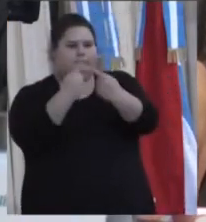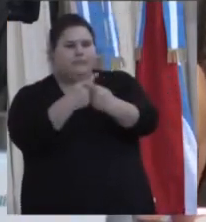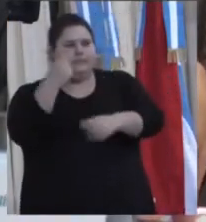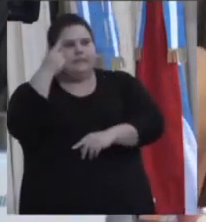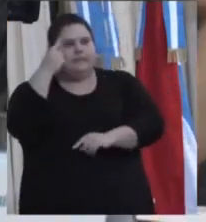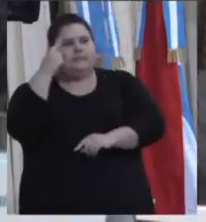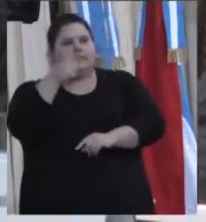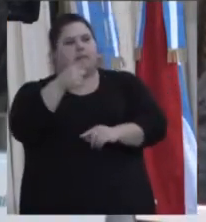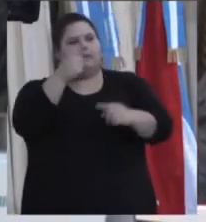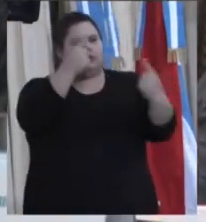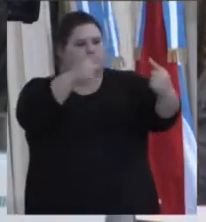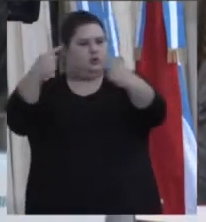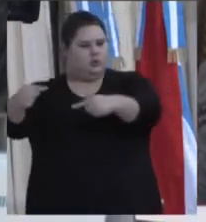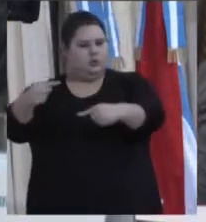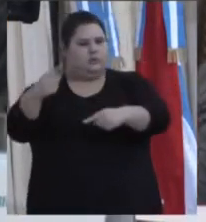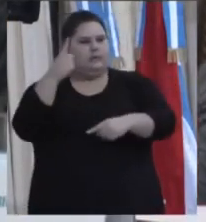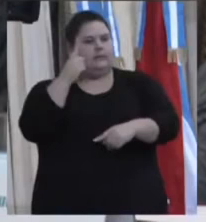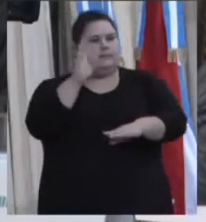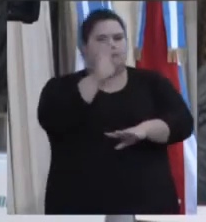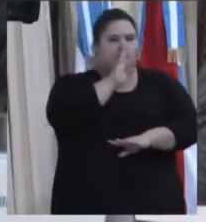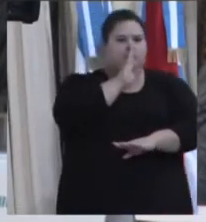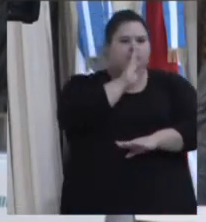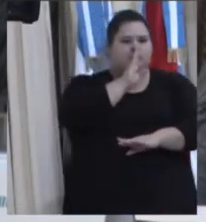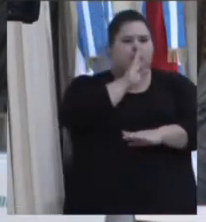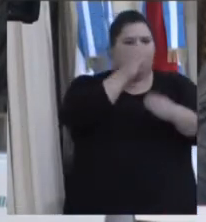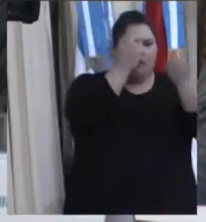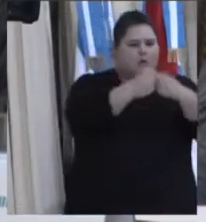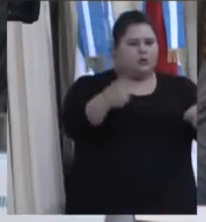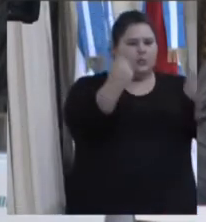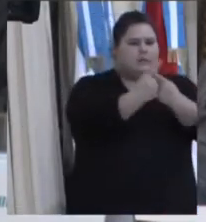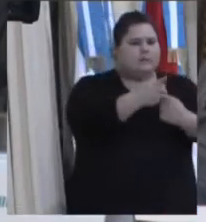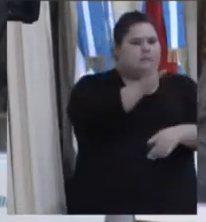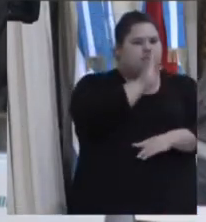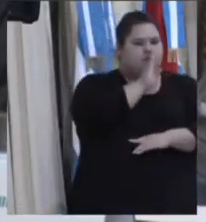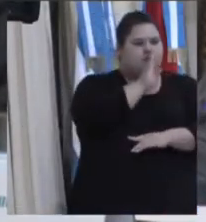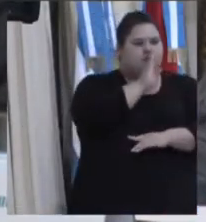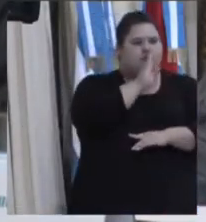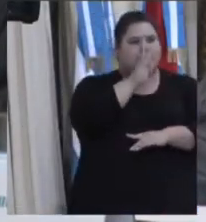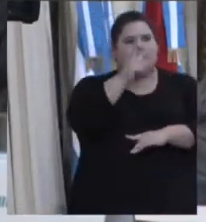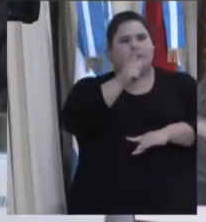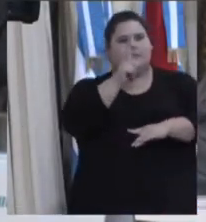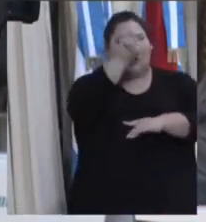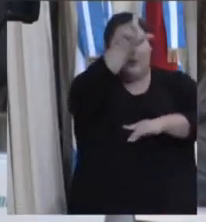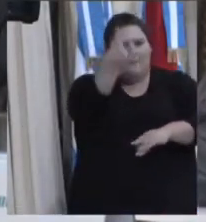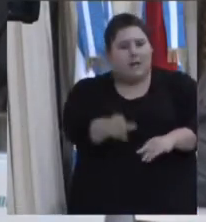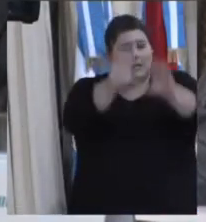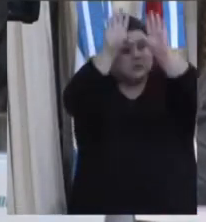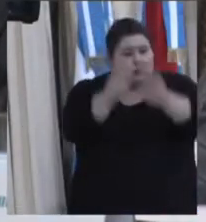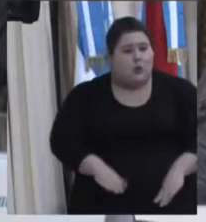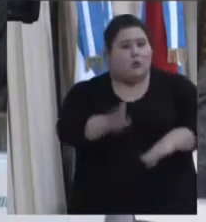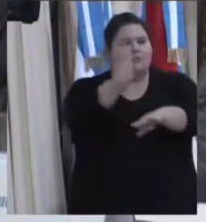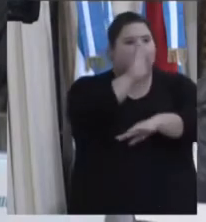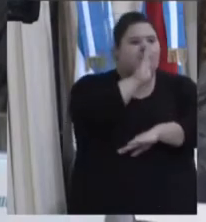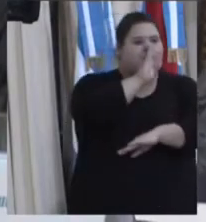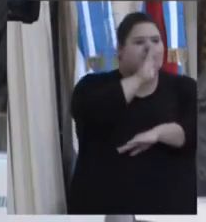Pensaba en las dos cosas. Primero, el silencio que se produjo al inicio, creo que todo el país, digamos, pero bueno, por lo menos acá